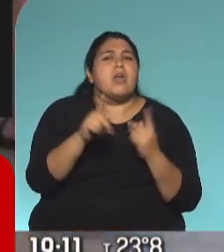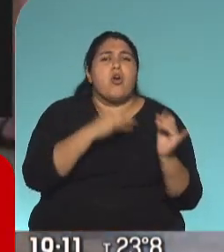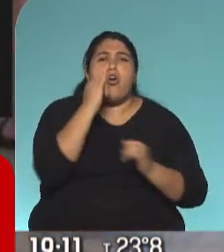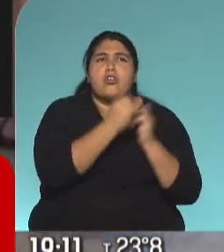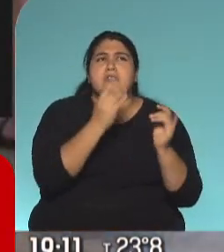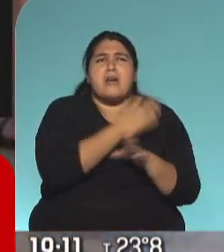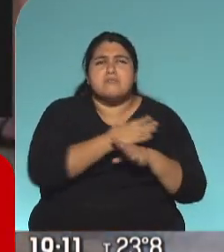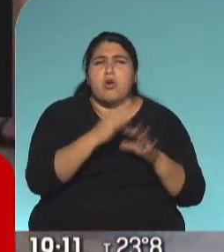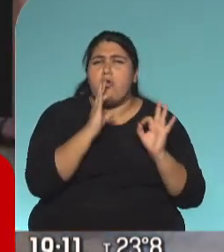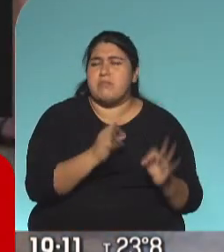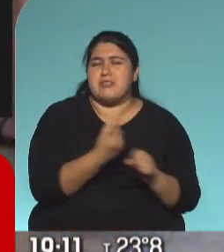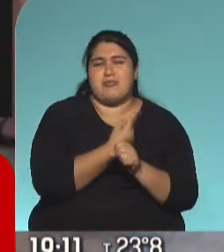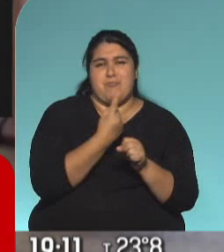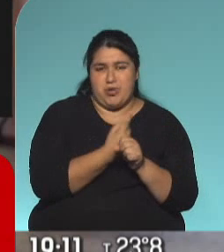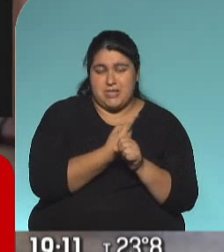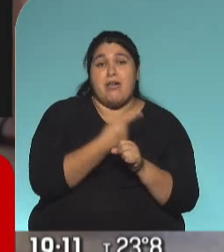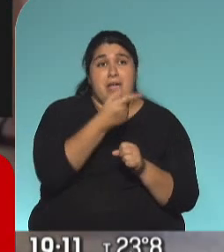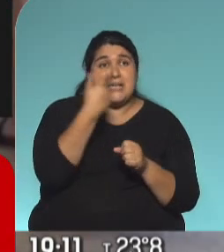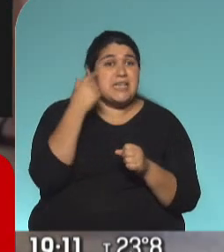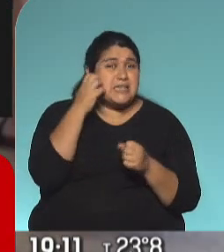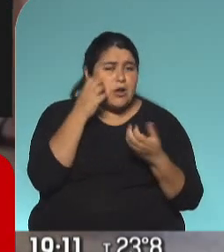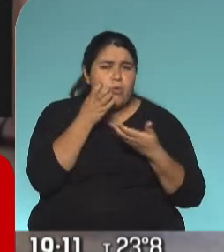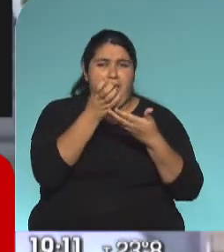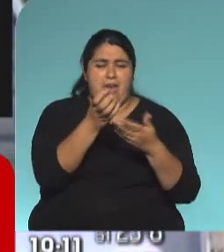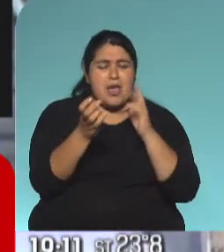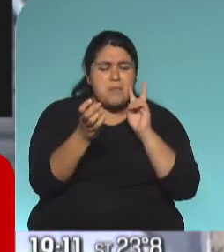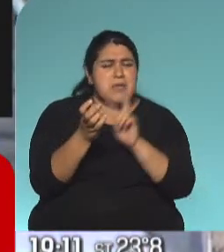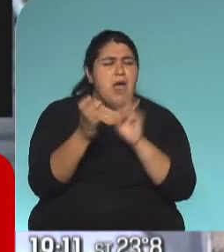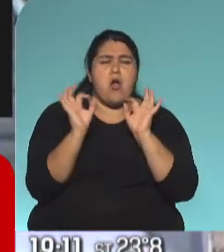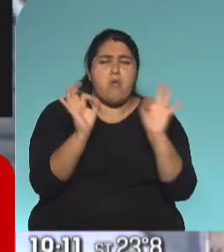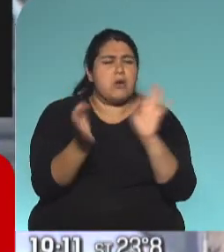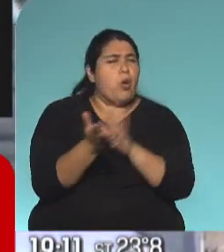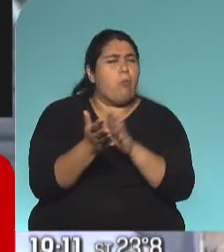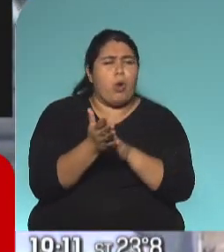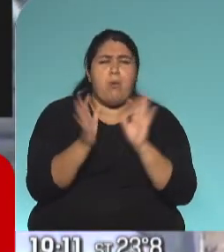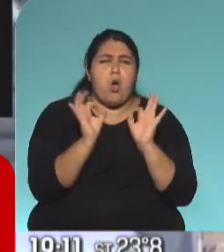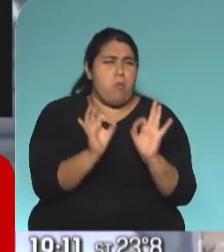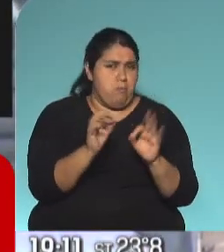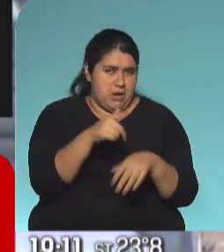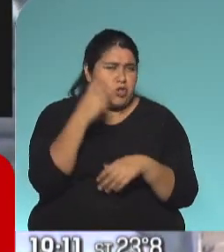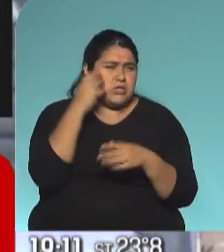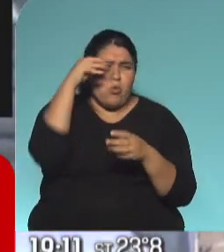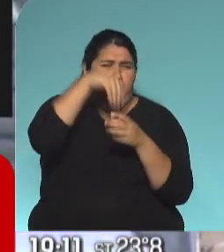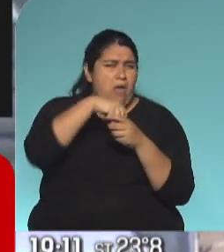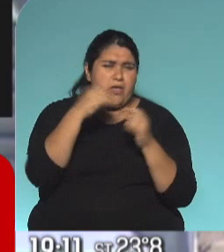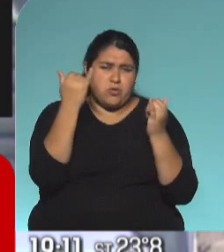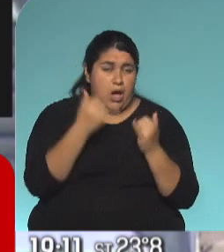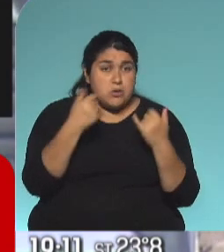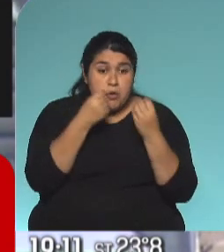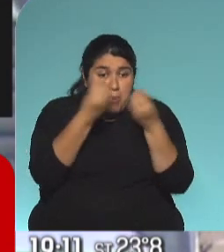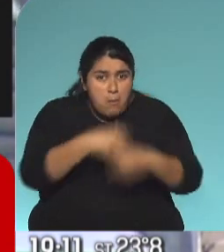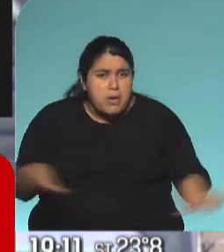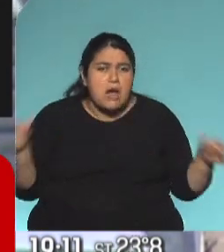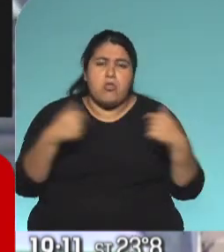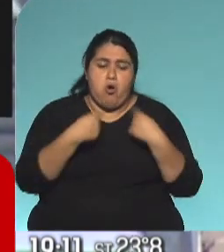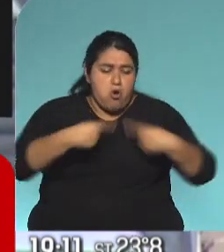todo. Ella en su celular, ella me muestra el celular y me hace, yo acá tengo todo, tengo todas las pruebas. Ella me decía que en el celular tenía todo. Si yo pierdo esto, pierdo